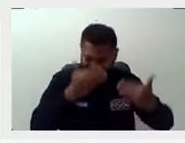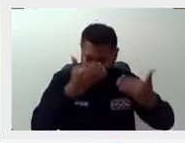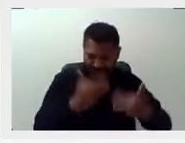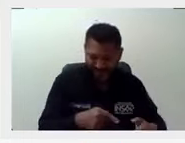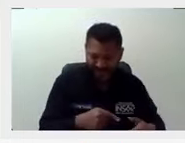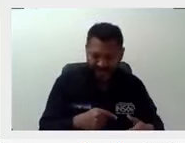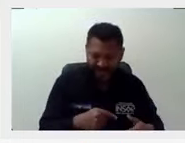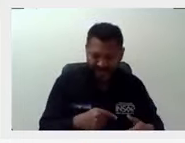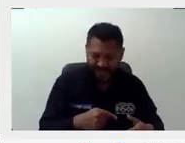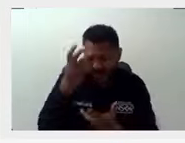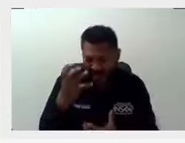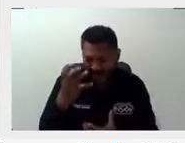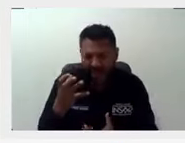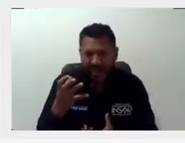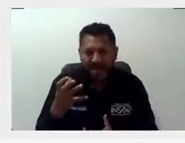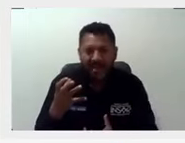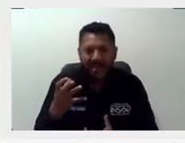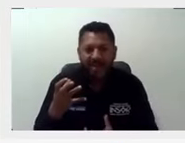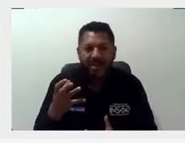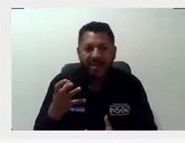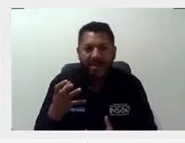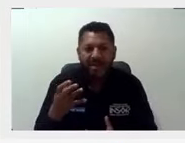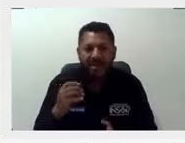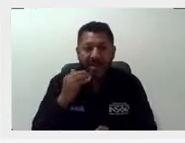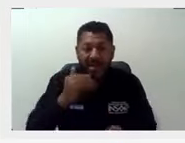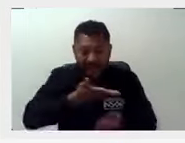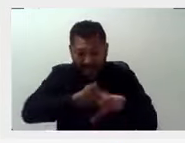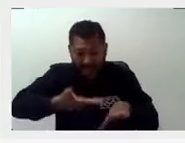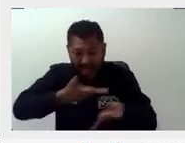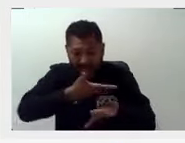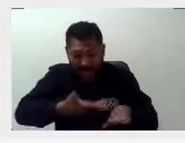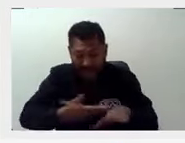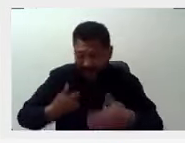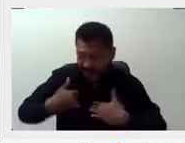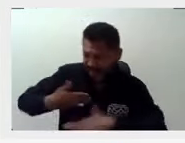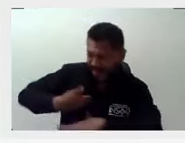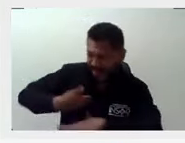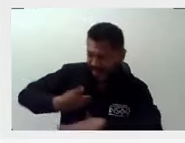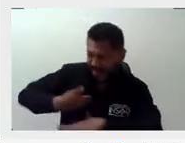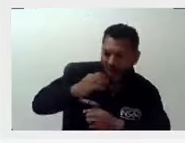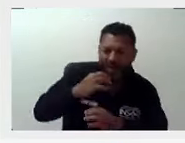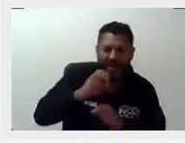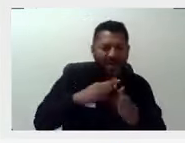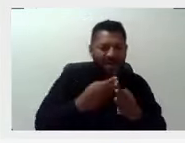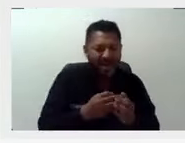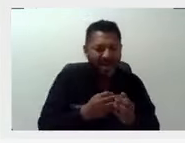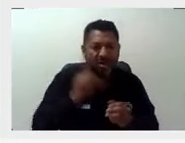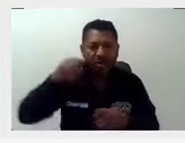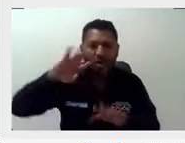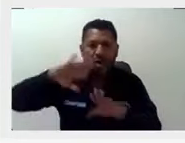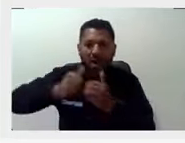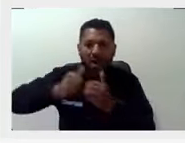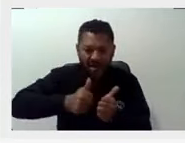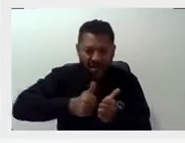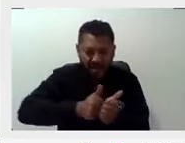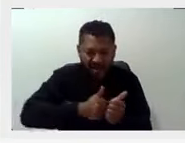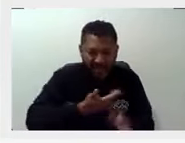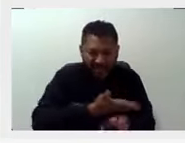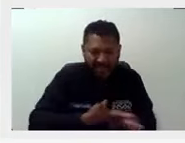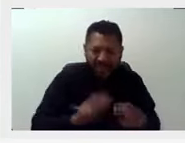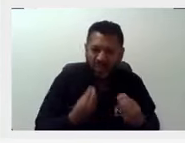nos está escribiendo, cuando las exigencias son muy altas, o de la persona que lo está cuidando, la familia, o de la institución educativa, el maestro.